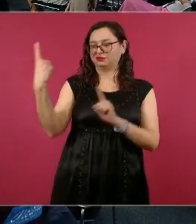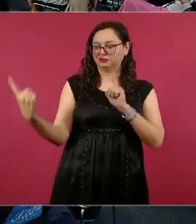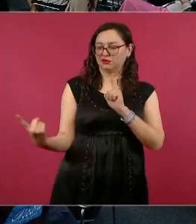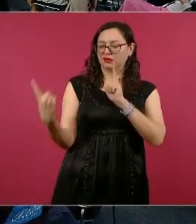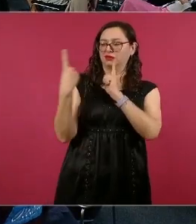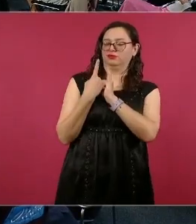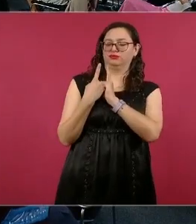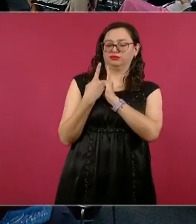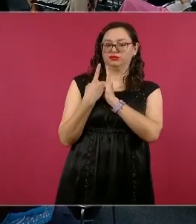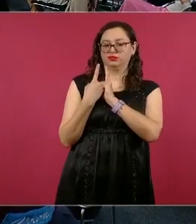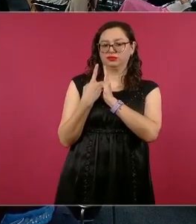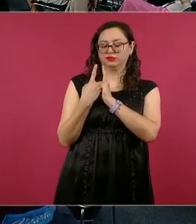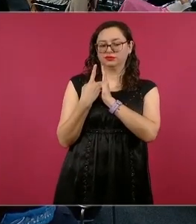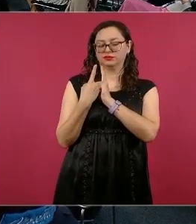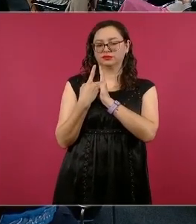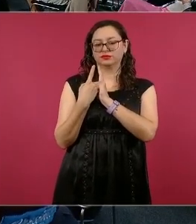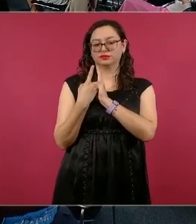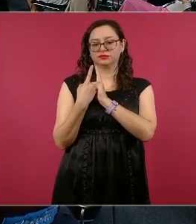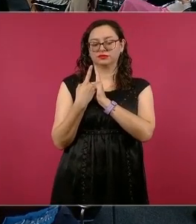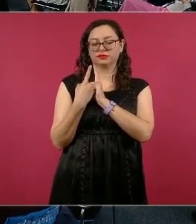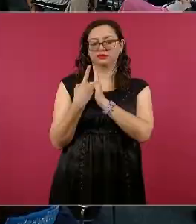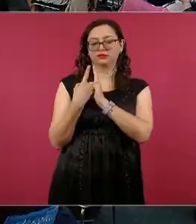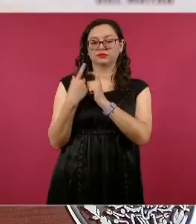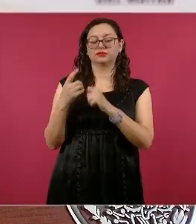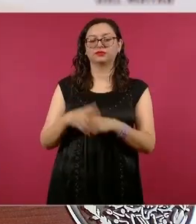Ley, del papá.